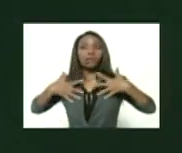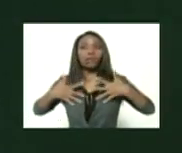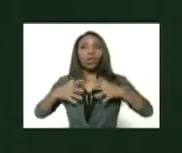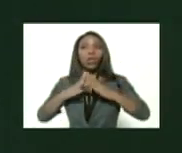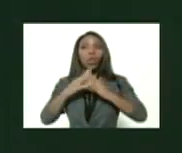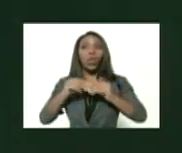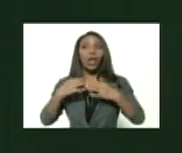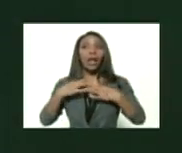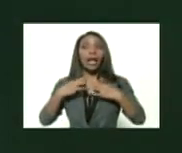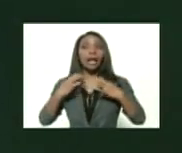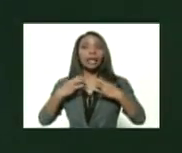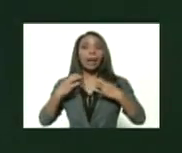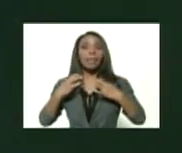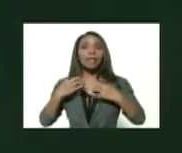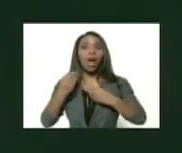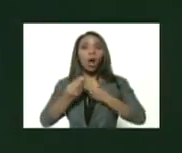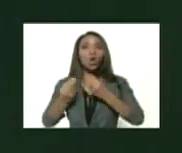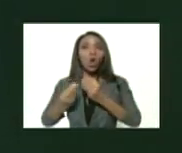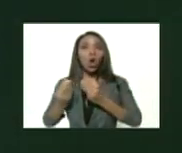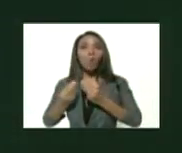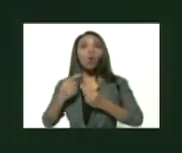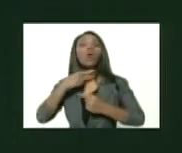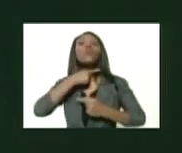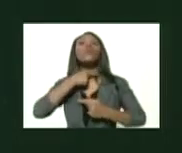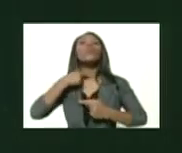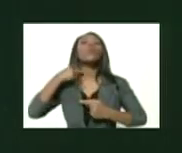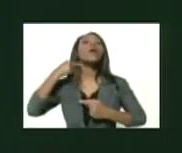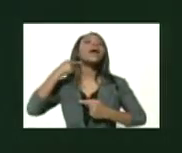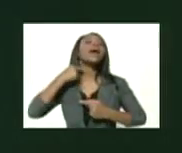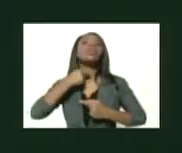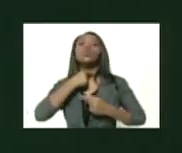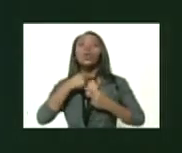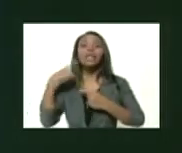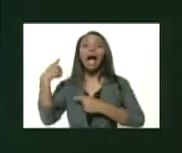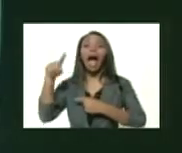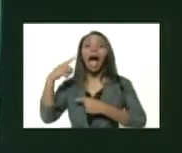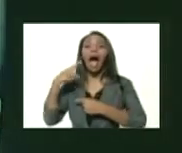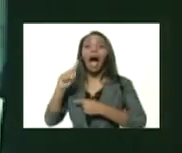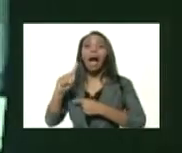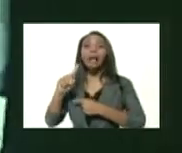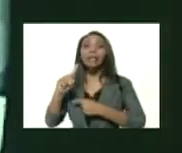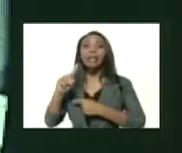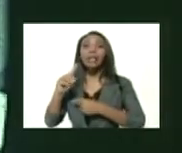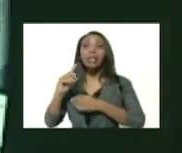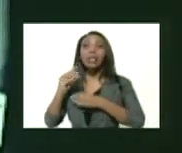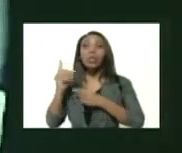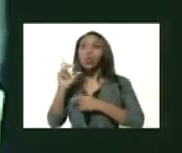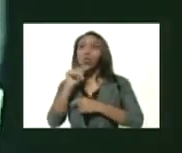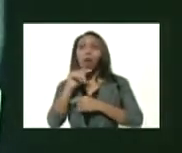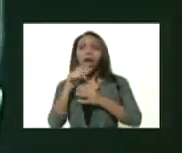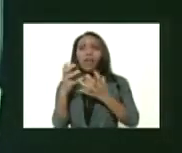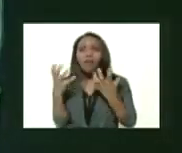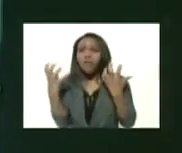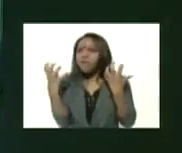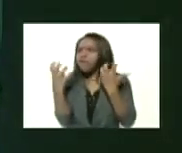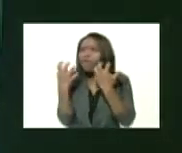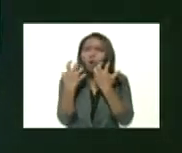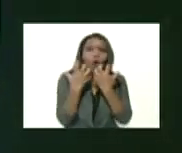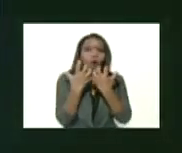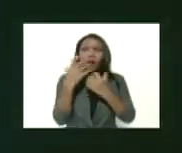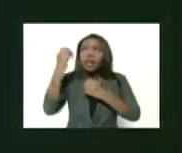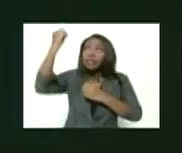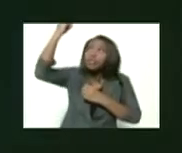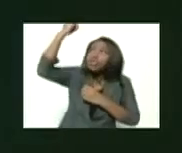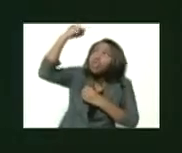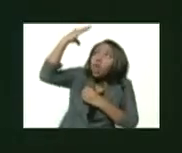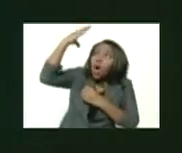su camisa, todo el cuello, y no está en medio de una multitud, ni está bajo el sol